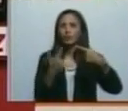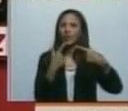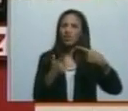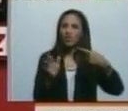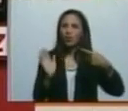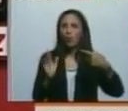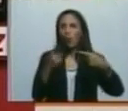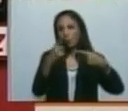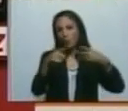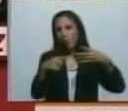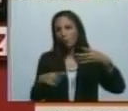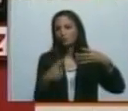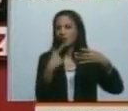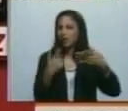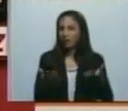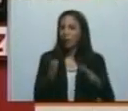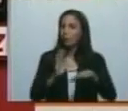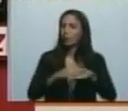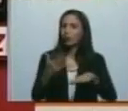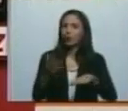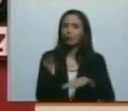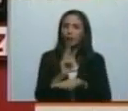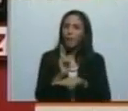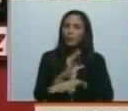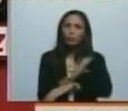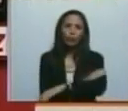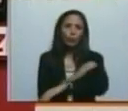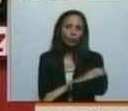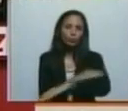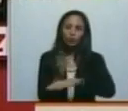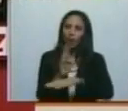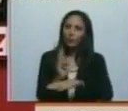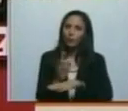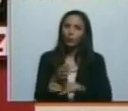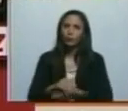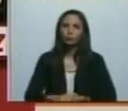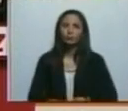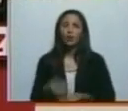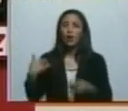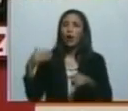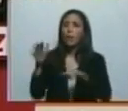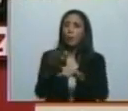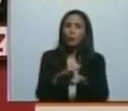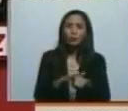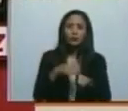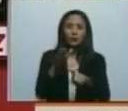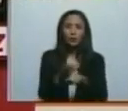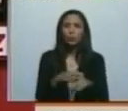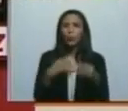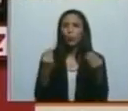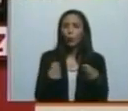cosas, porque inmediatamente la mediática se instaló que pobrecitos, a unos ángeles